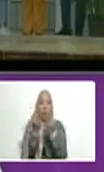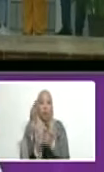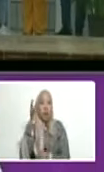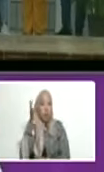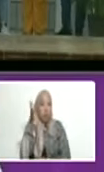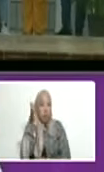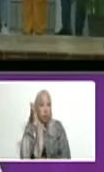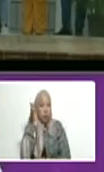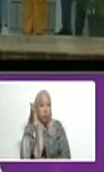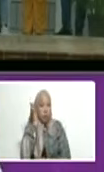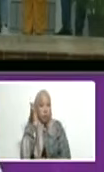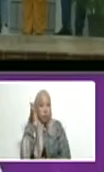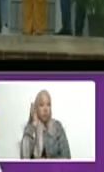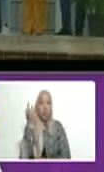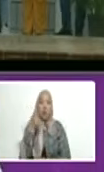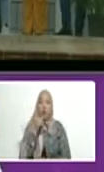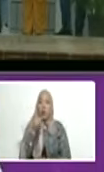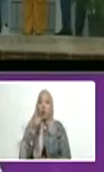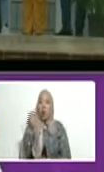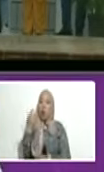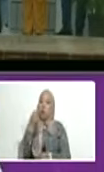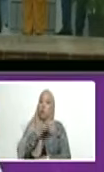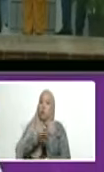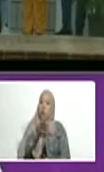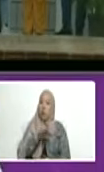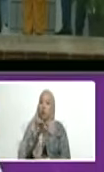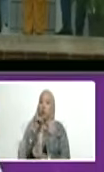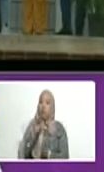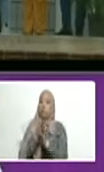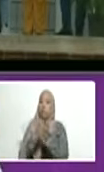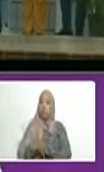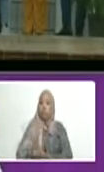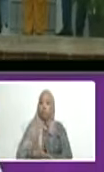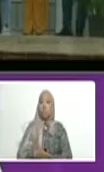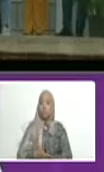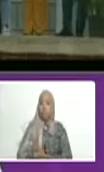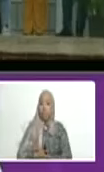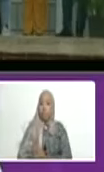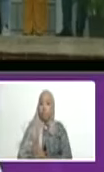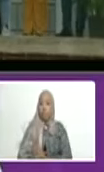venezolana. Para destruir la sociedad.